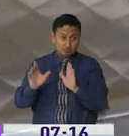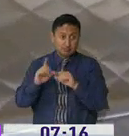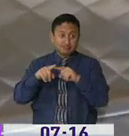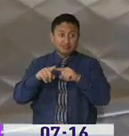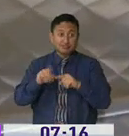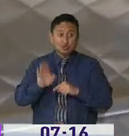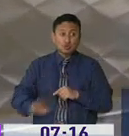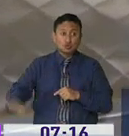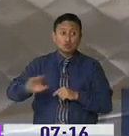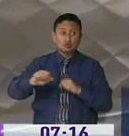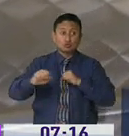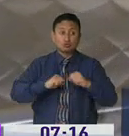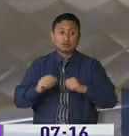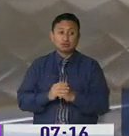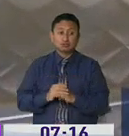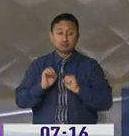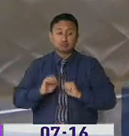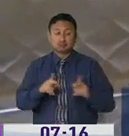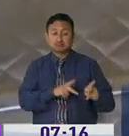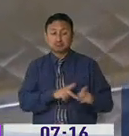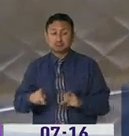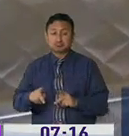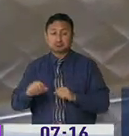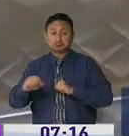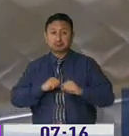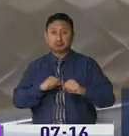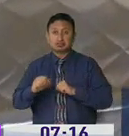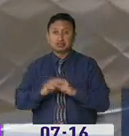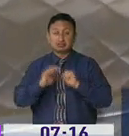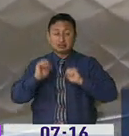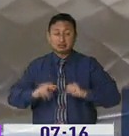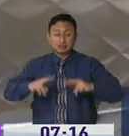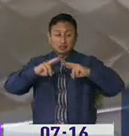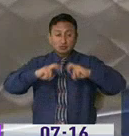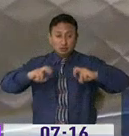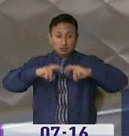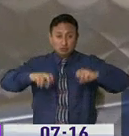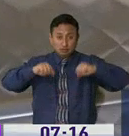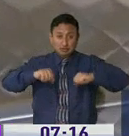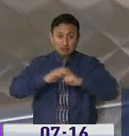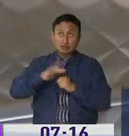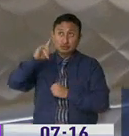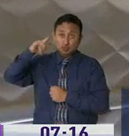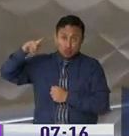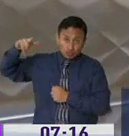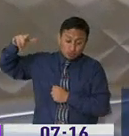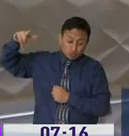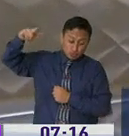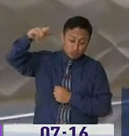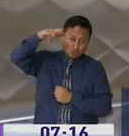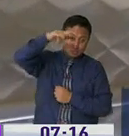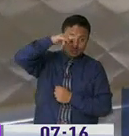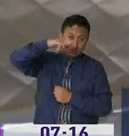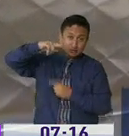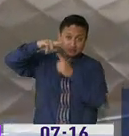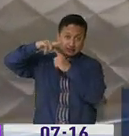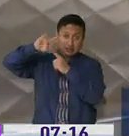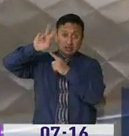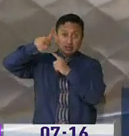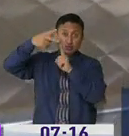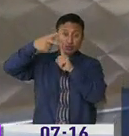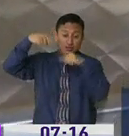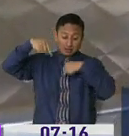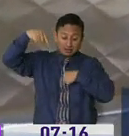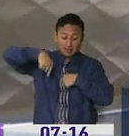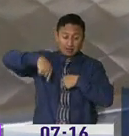se planifican las operaciones de exploración aeromarítima y también las operaciones con las unidades navales